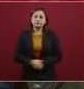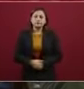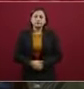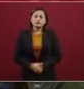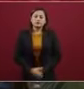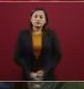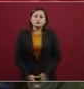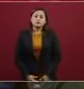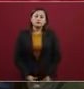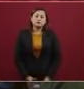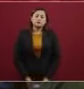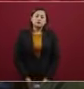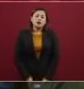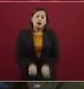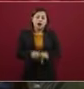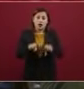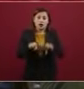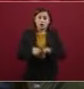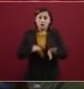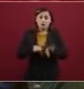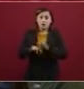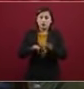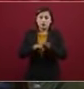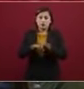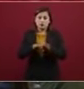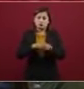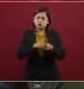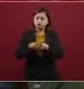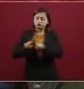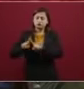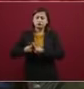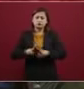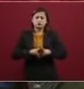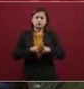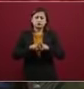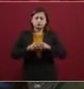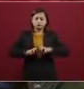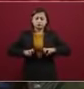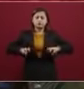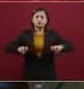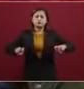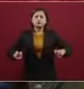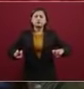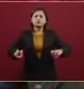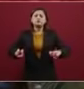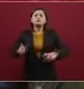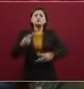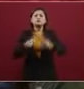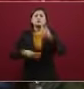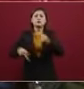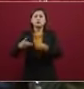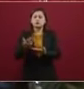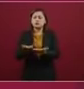este equipo de trabajo, a disposición de ustedes para abordar